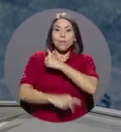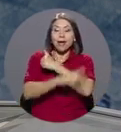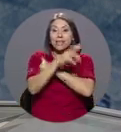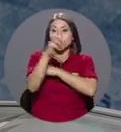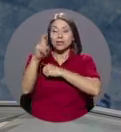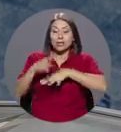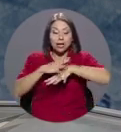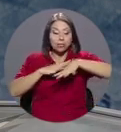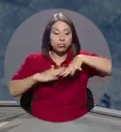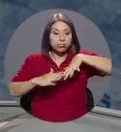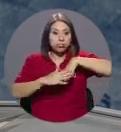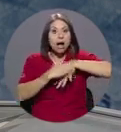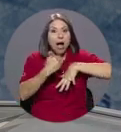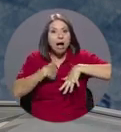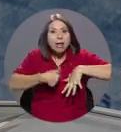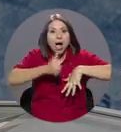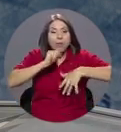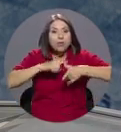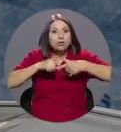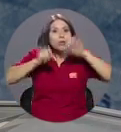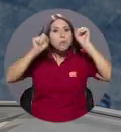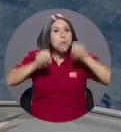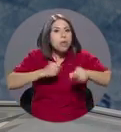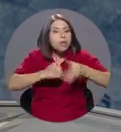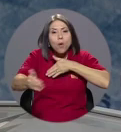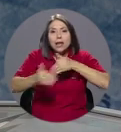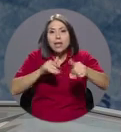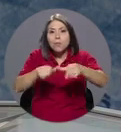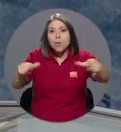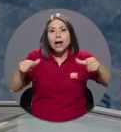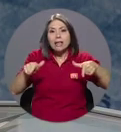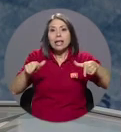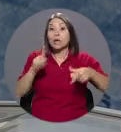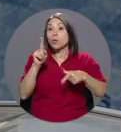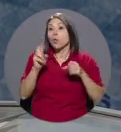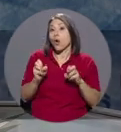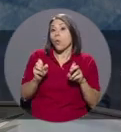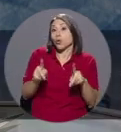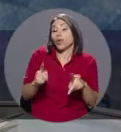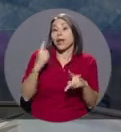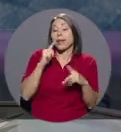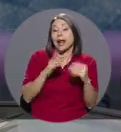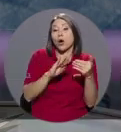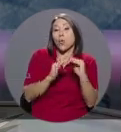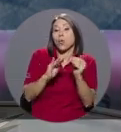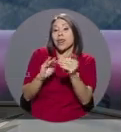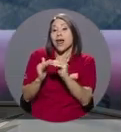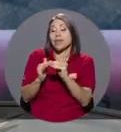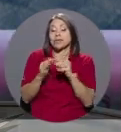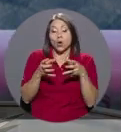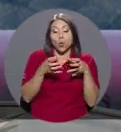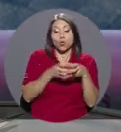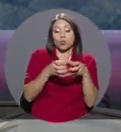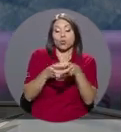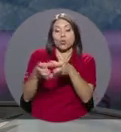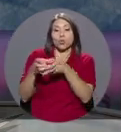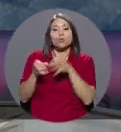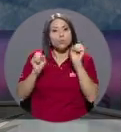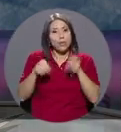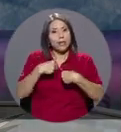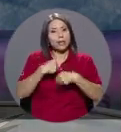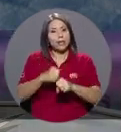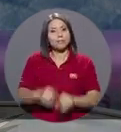bueno, al haber agua en todo el país, prácticamente se podría desarrollar en cualquier parte. ¿Sería una alternativa que las comunidades o pequeños